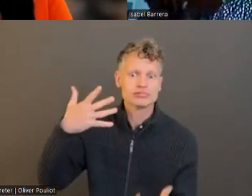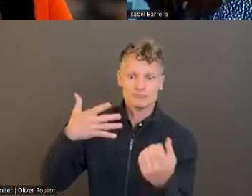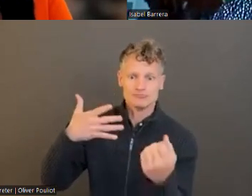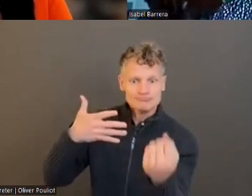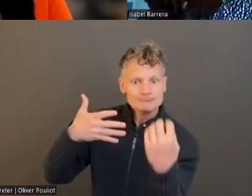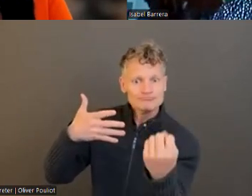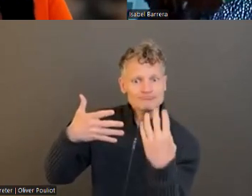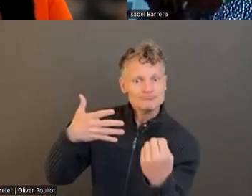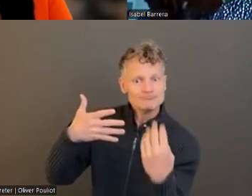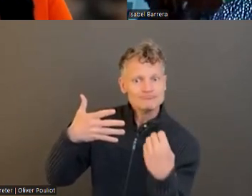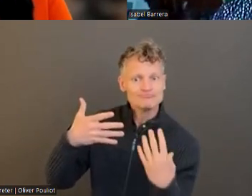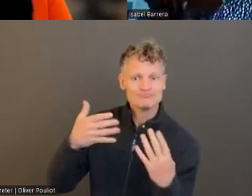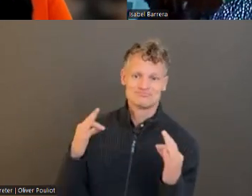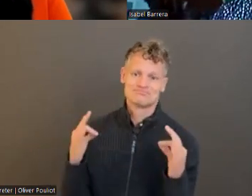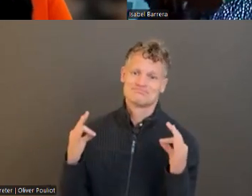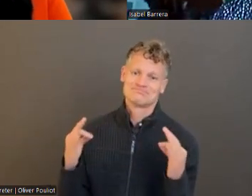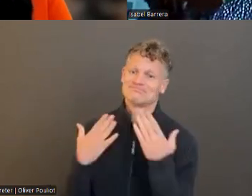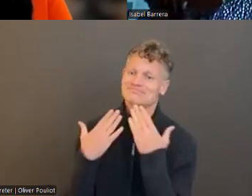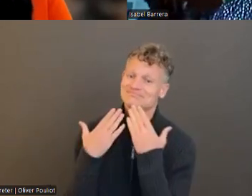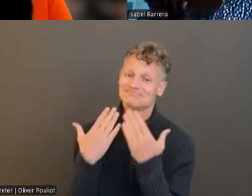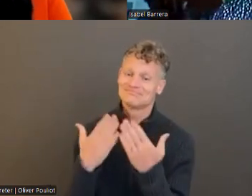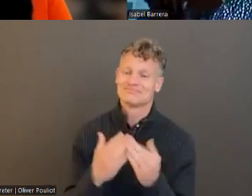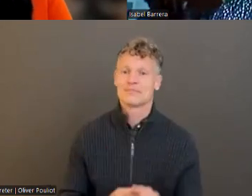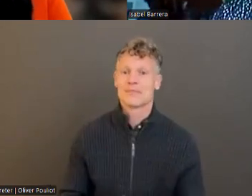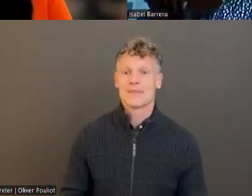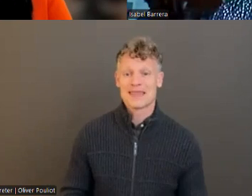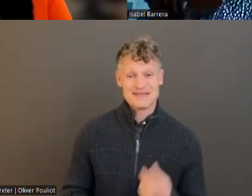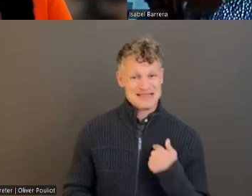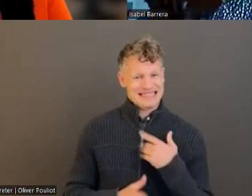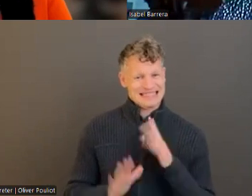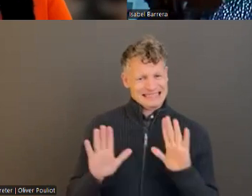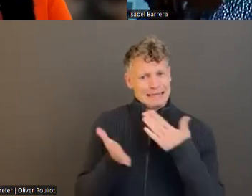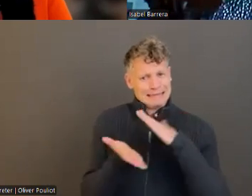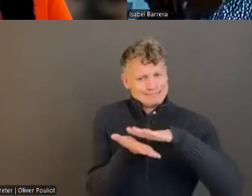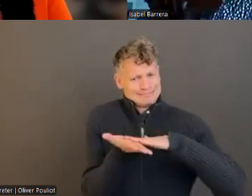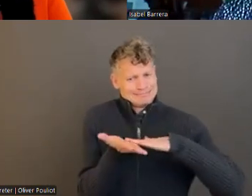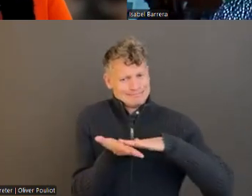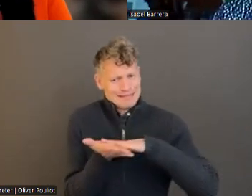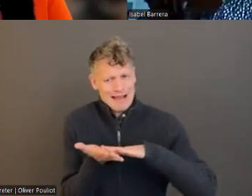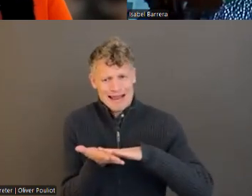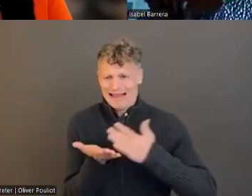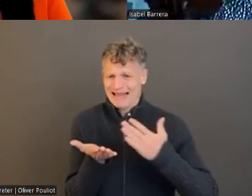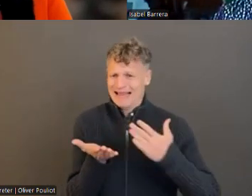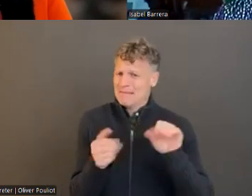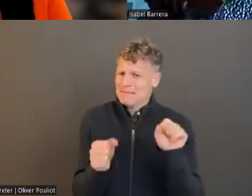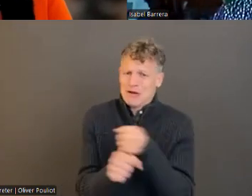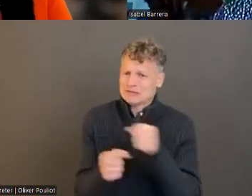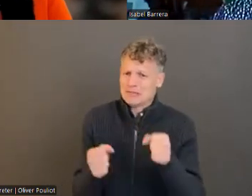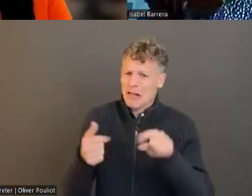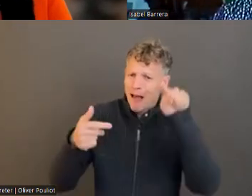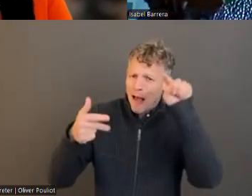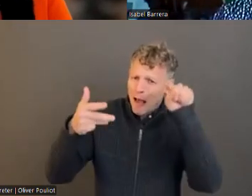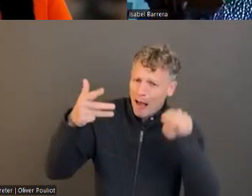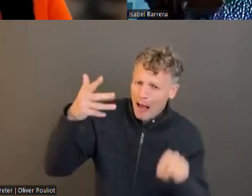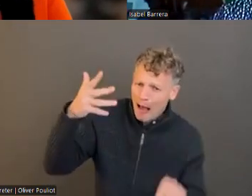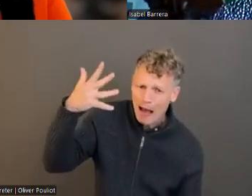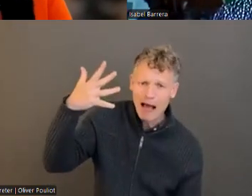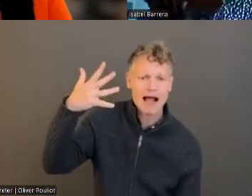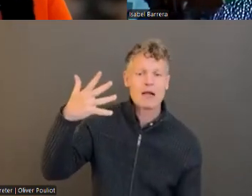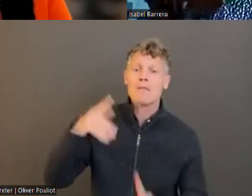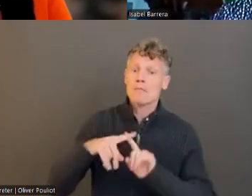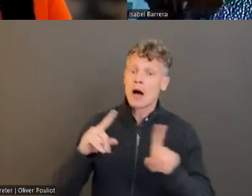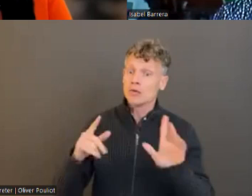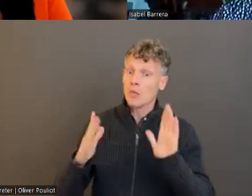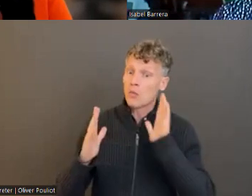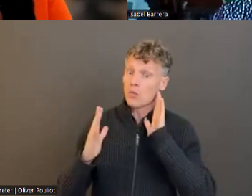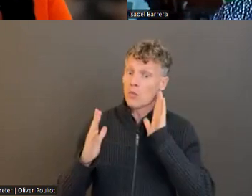través de la ventana de preguntas y respuestas. Quiero repetir que no vamos a poder responder todas sus preguntas el día de hoy, pero sí les